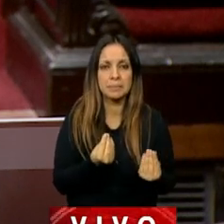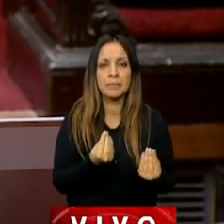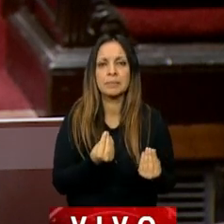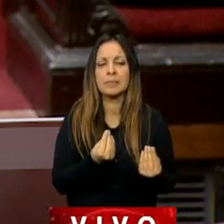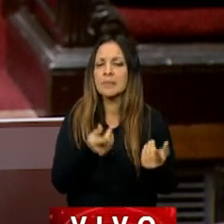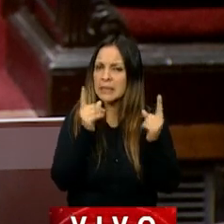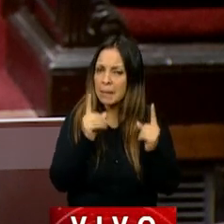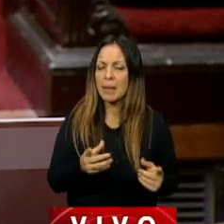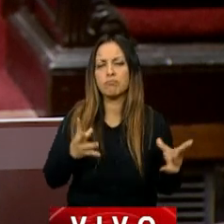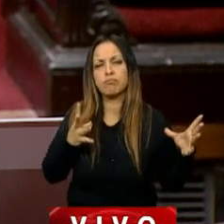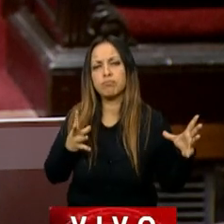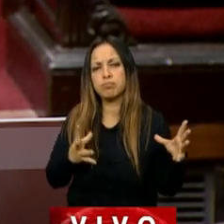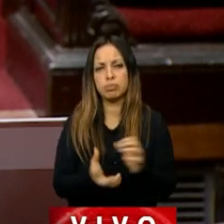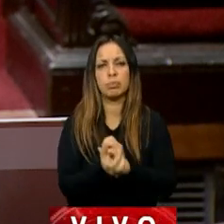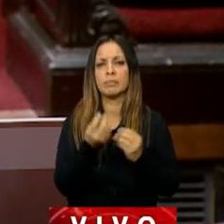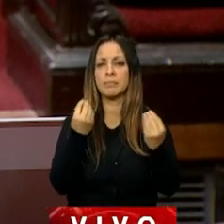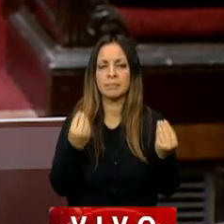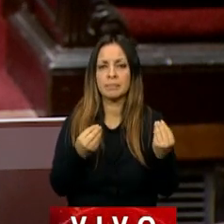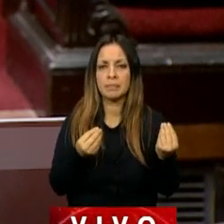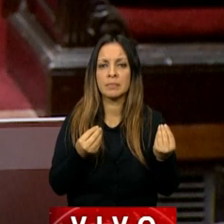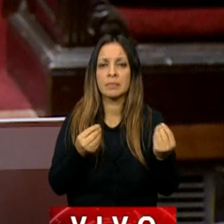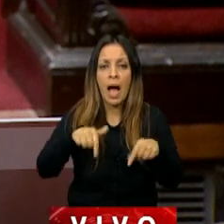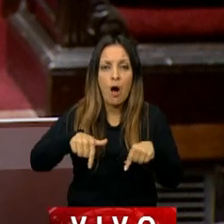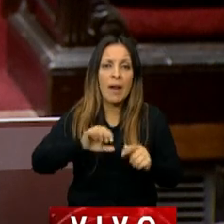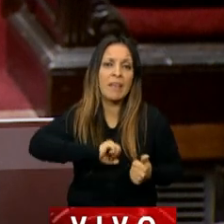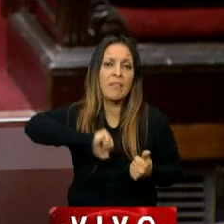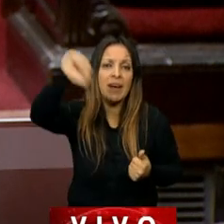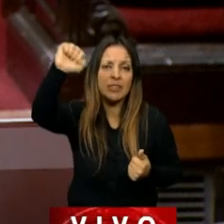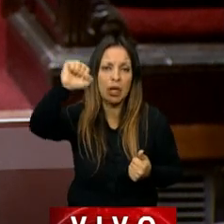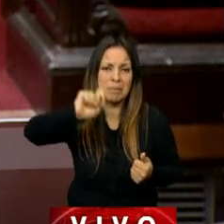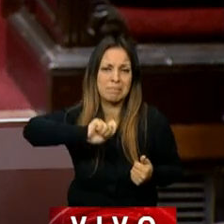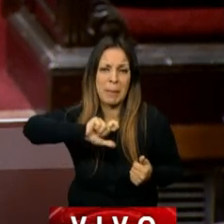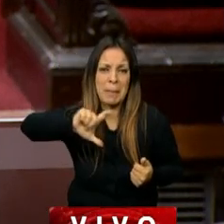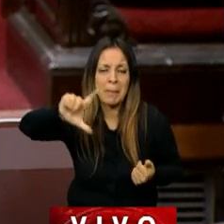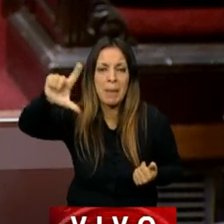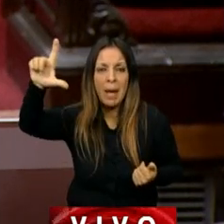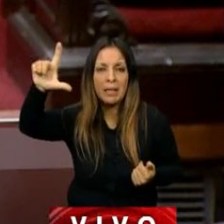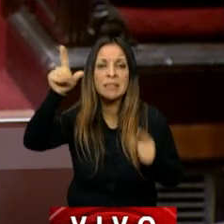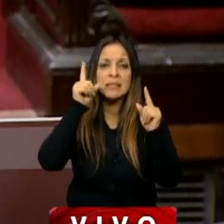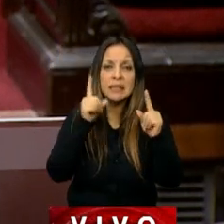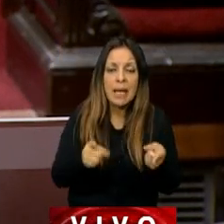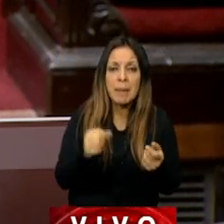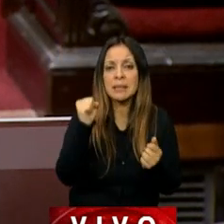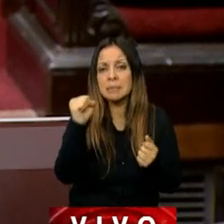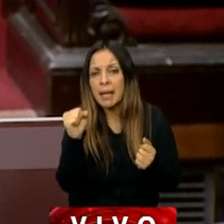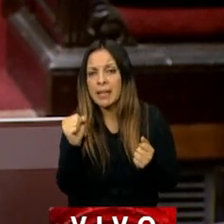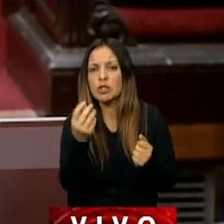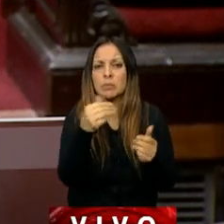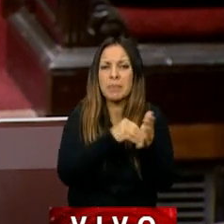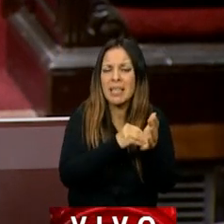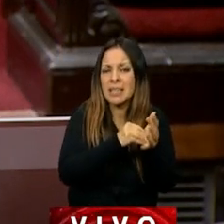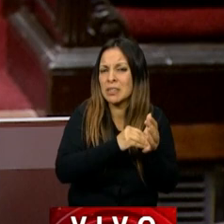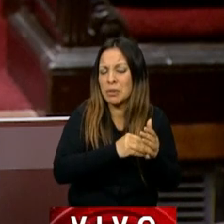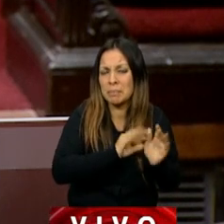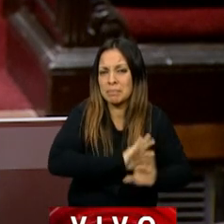arrasada también una inflación mucho peor que la que recibieron, además con atraso cambiario y atraso tarifario, porque